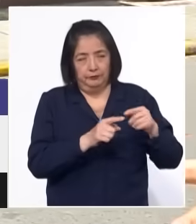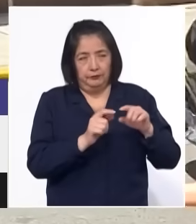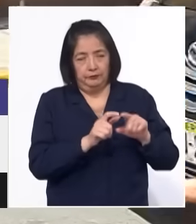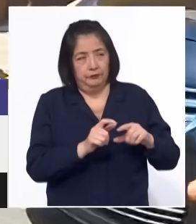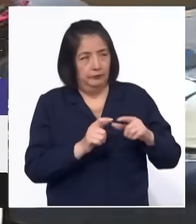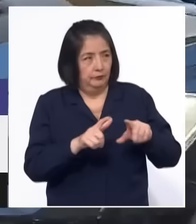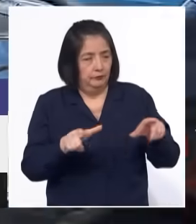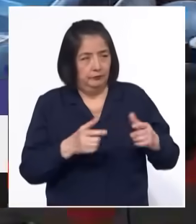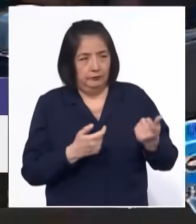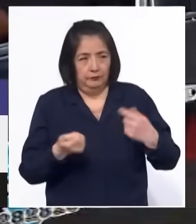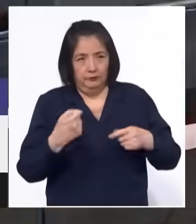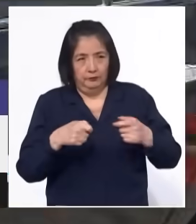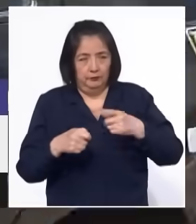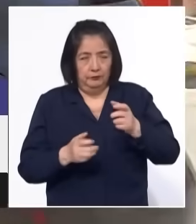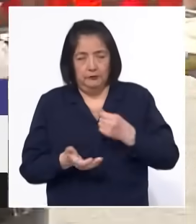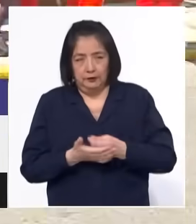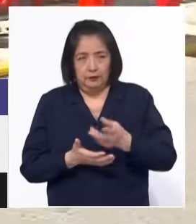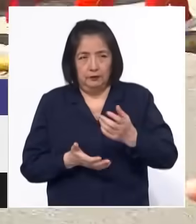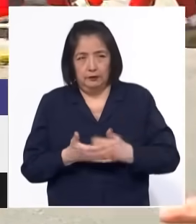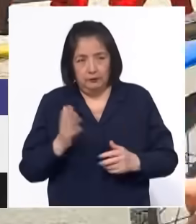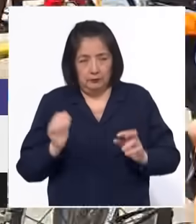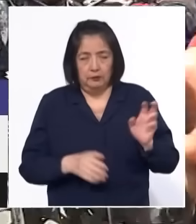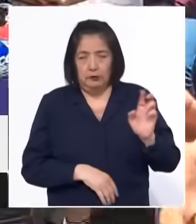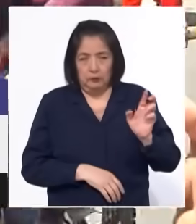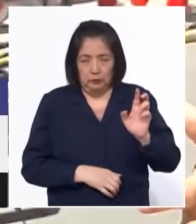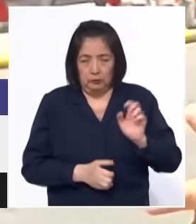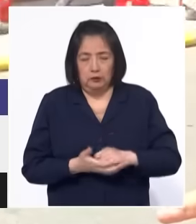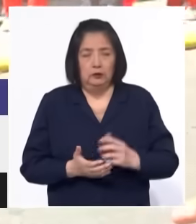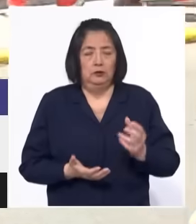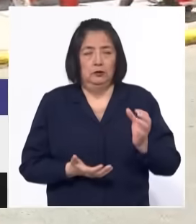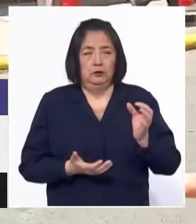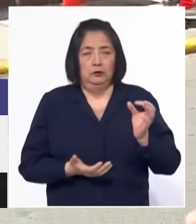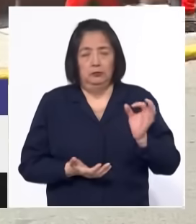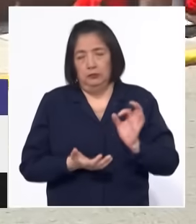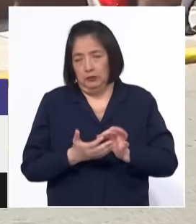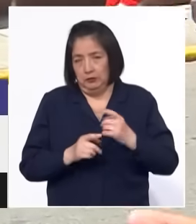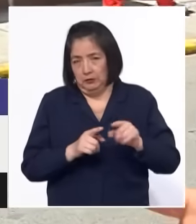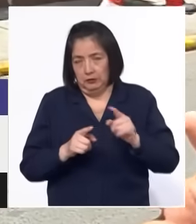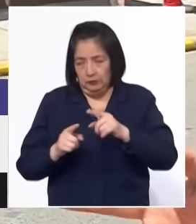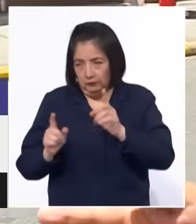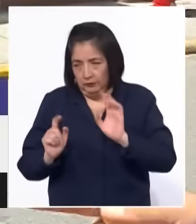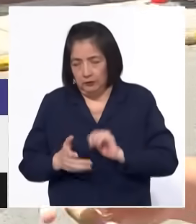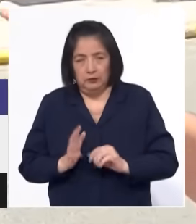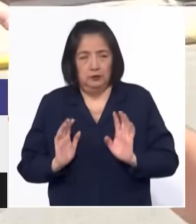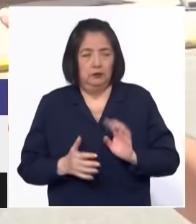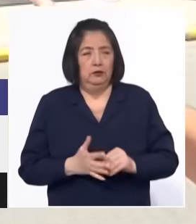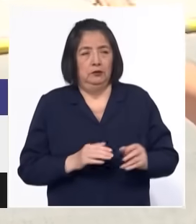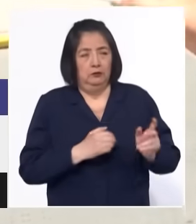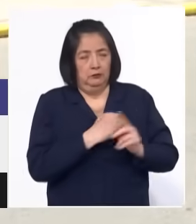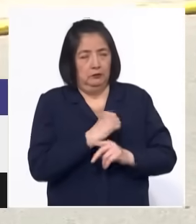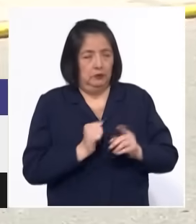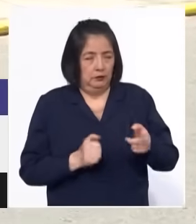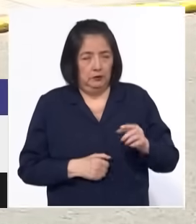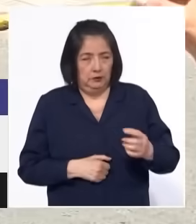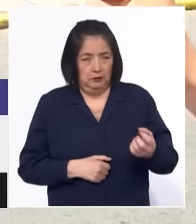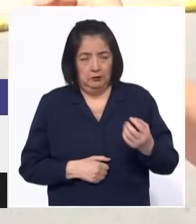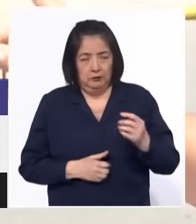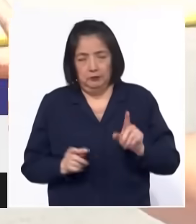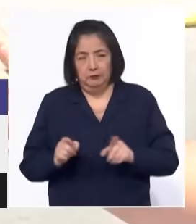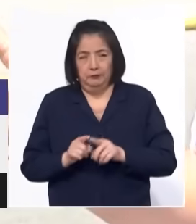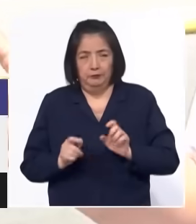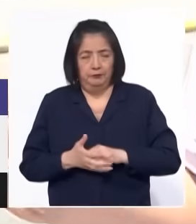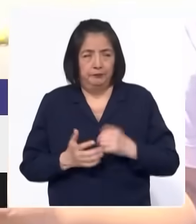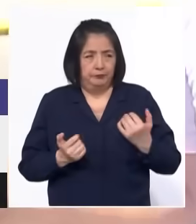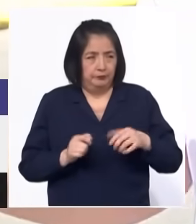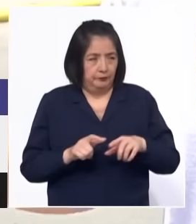comerciales dedicados a la compra-venta de dólares y de monedas de diferentes denominaciones, debido a que estamos también en